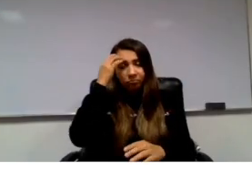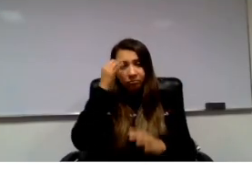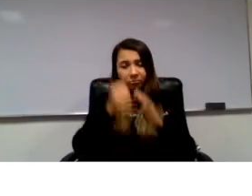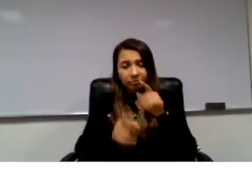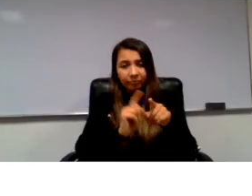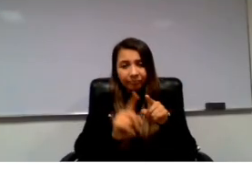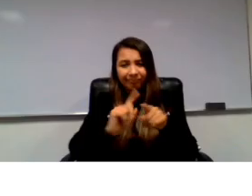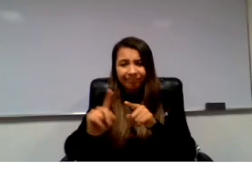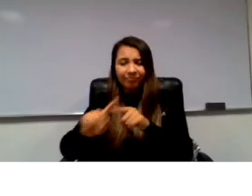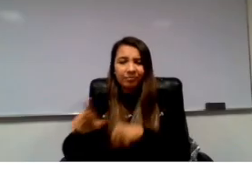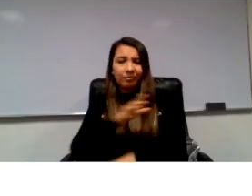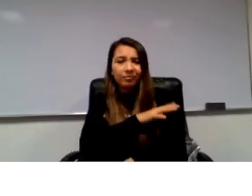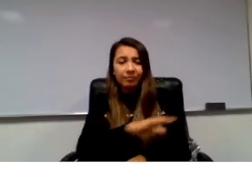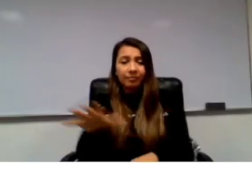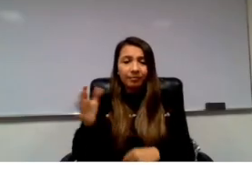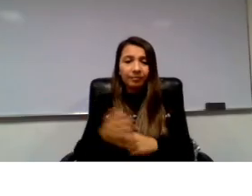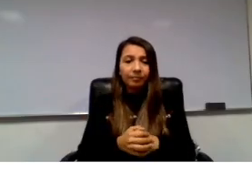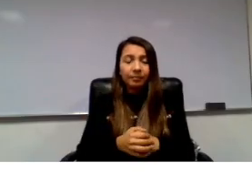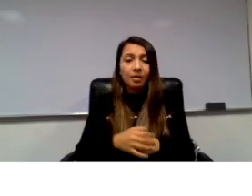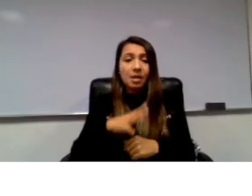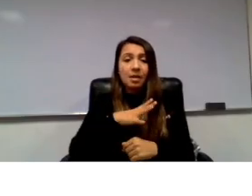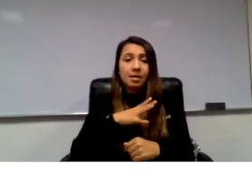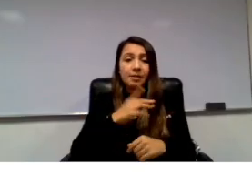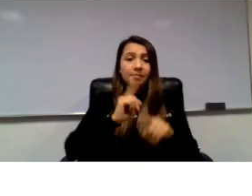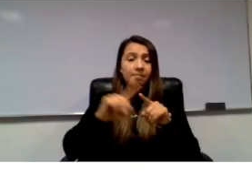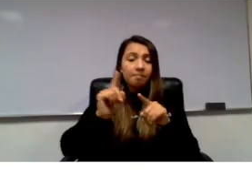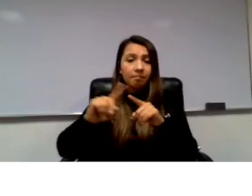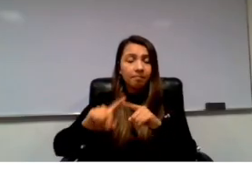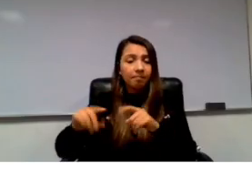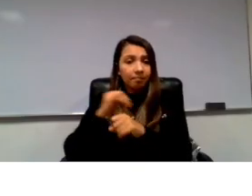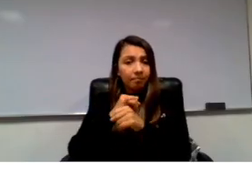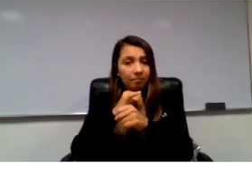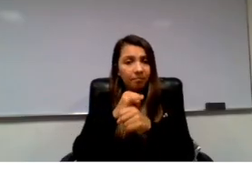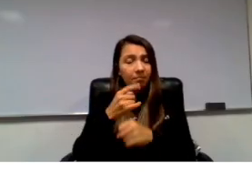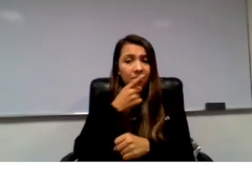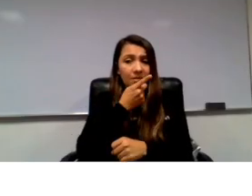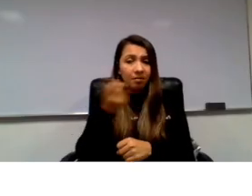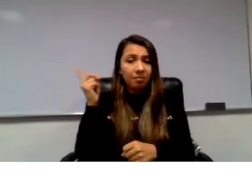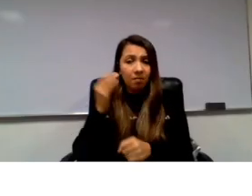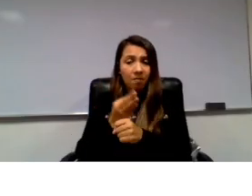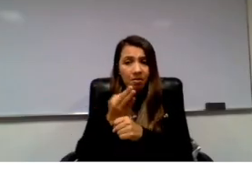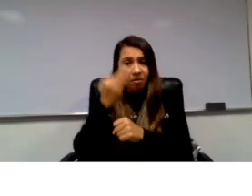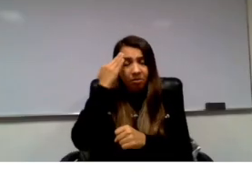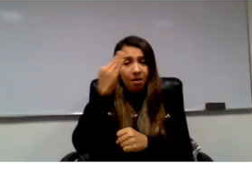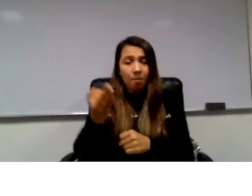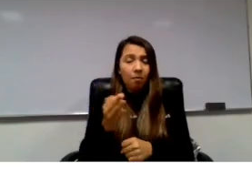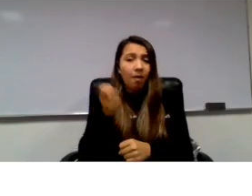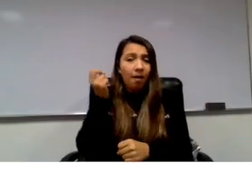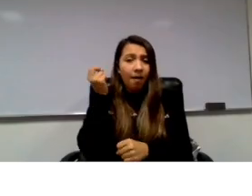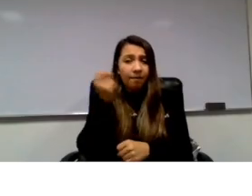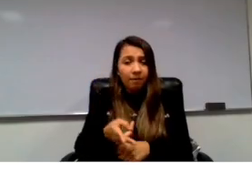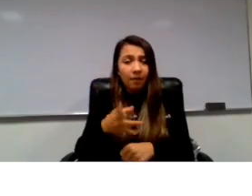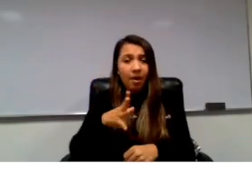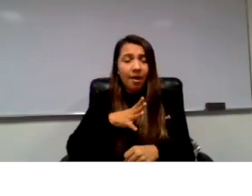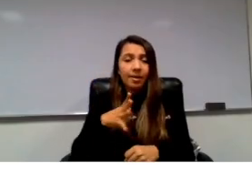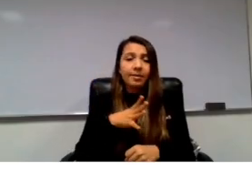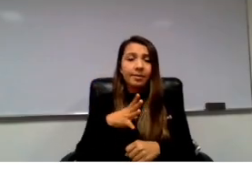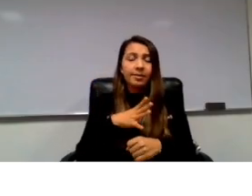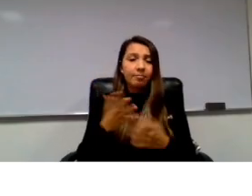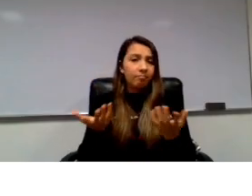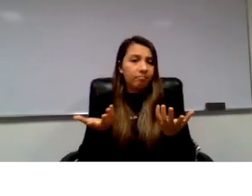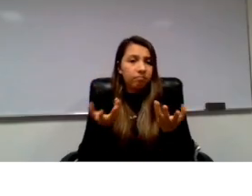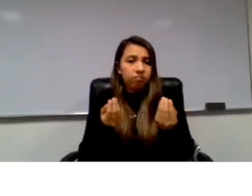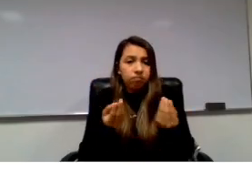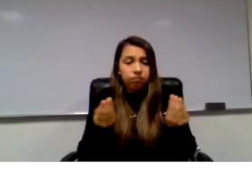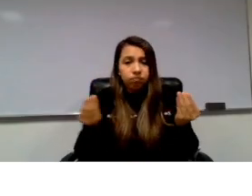conocimiento impresionante, ¿no? Ya ahorita para varias áreas del conocimiento se dice que estamos en tiempos muy privilegiados porque ya tenemos